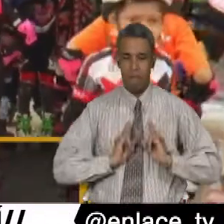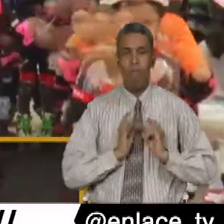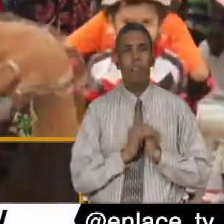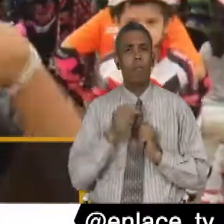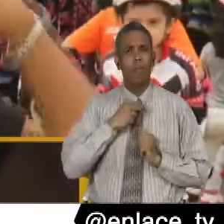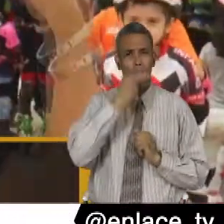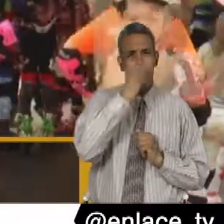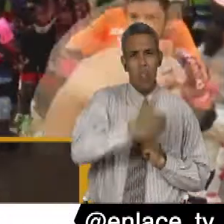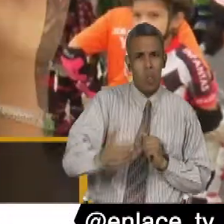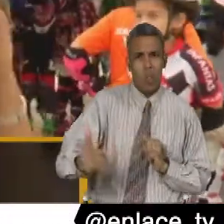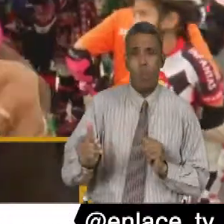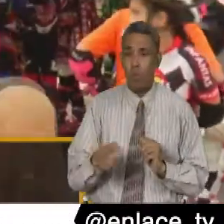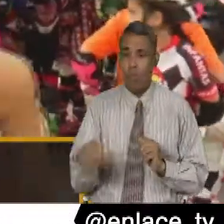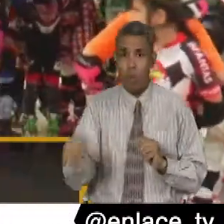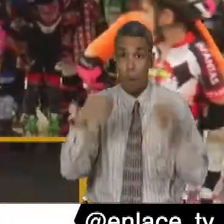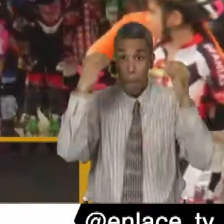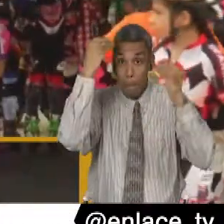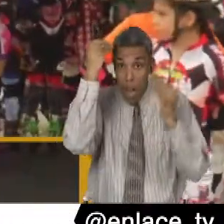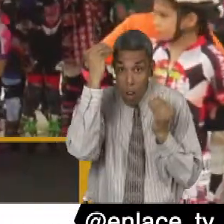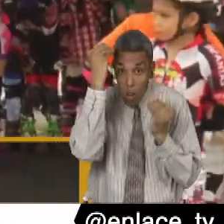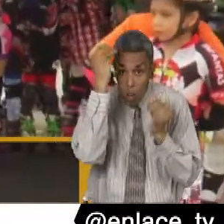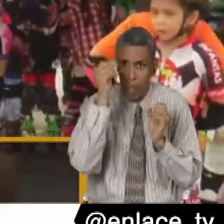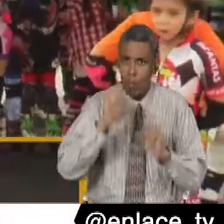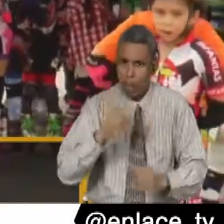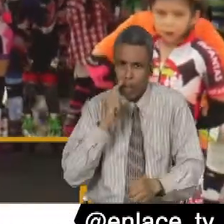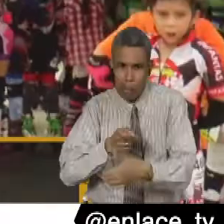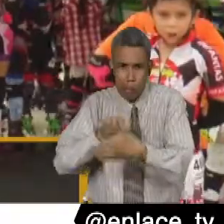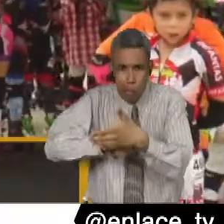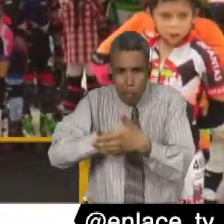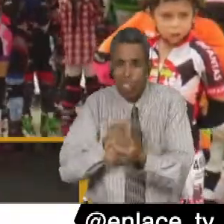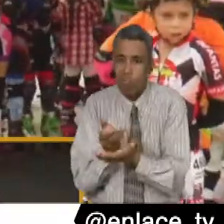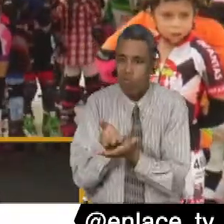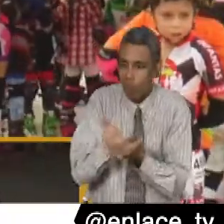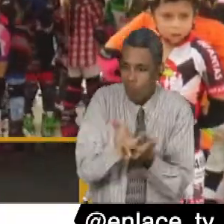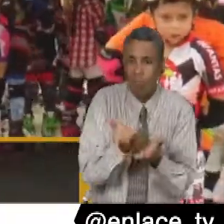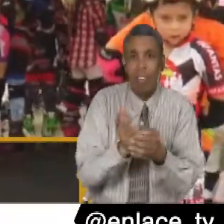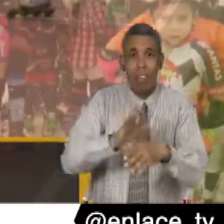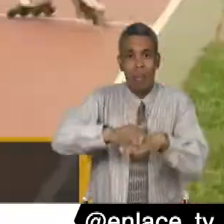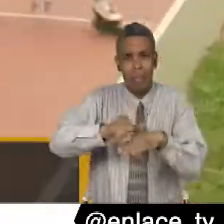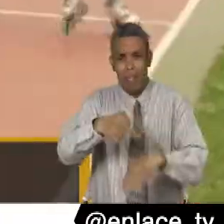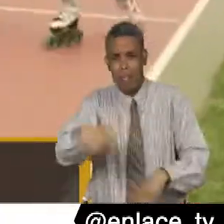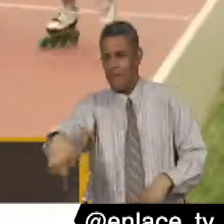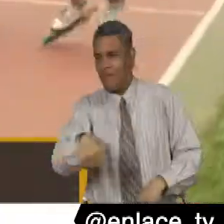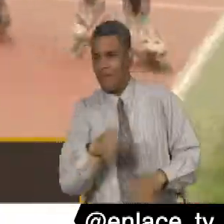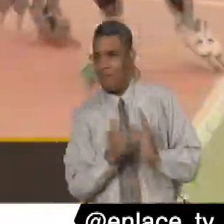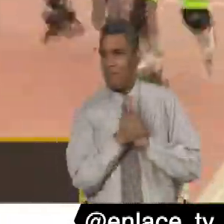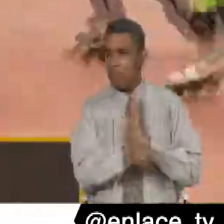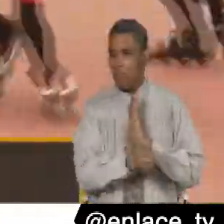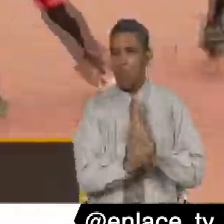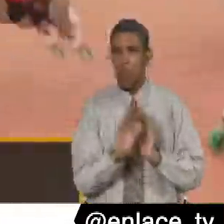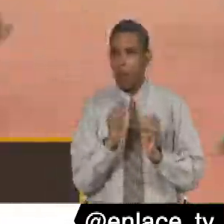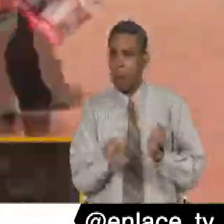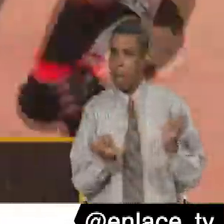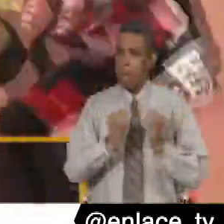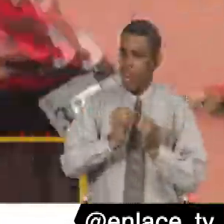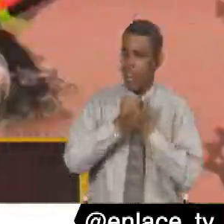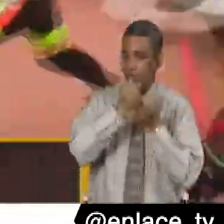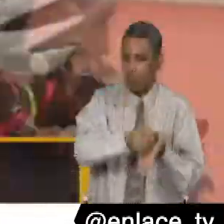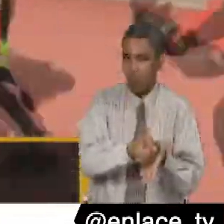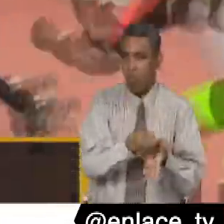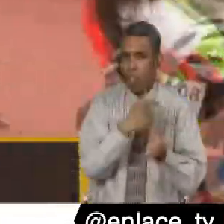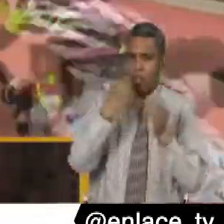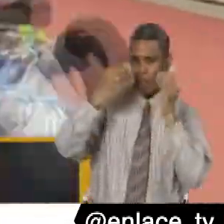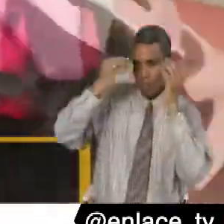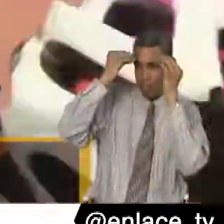este es un espacio donde los niños podemos revisarlos el nivel de competitividad que ellos trae la participación fue positiva y masiva por